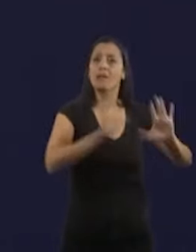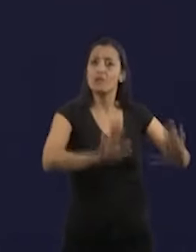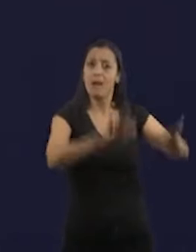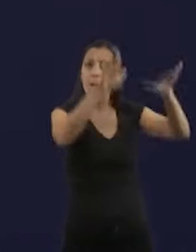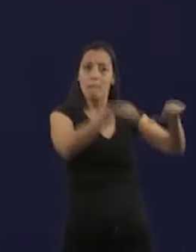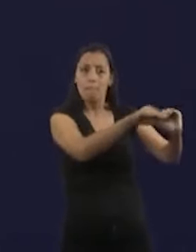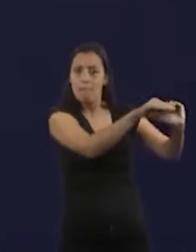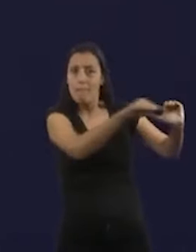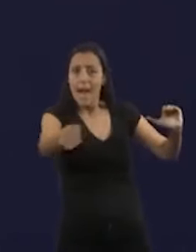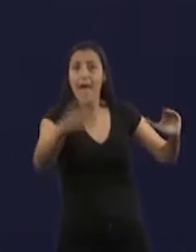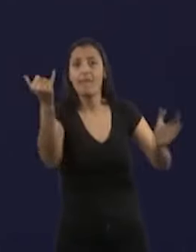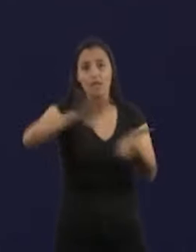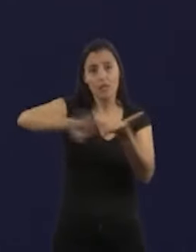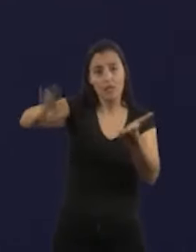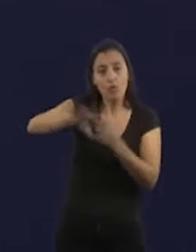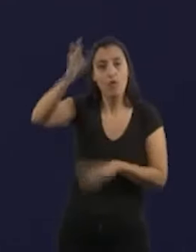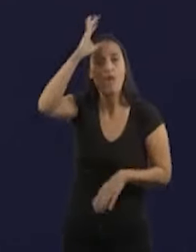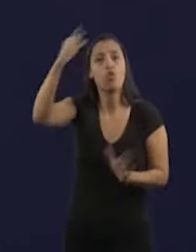deudas que llegaban a los